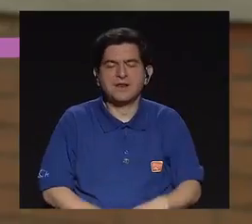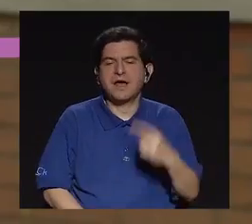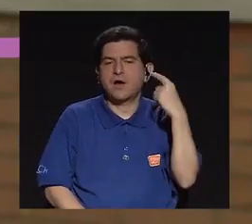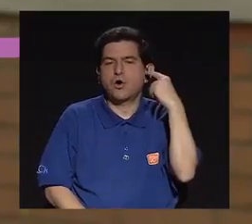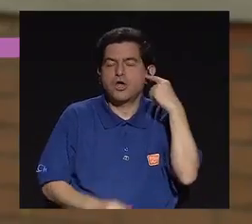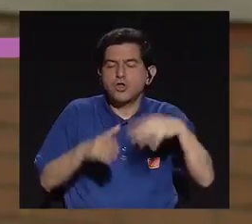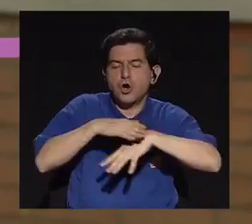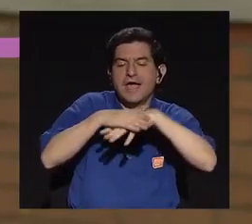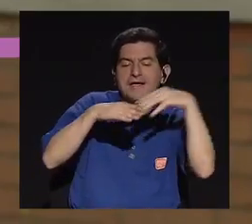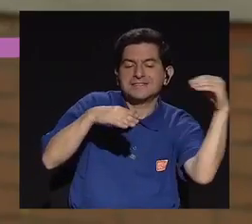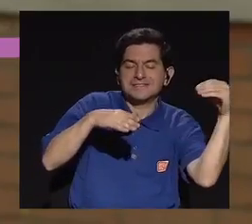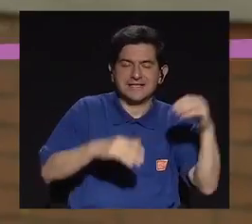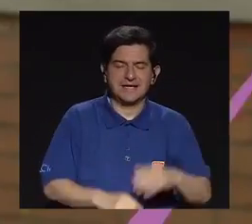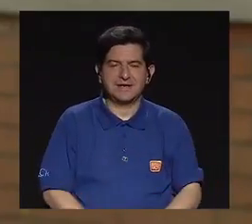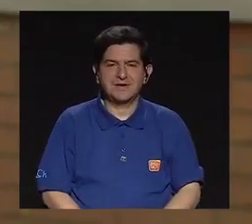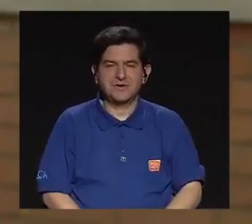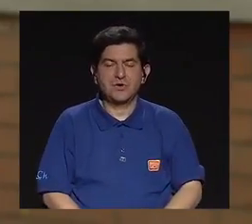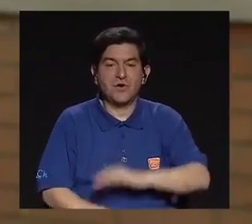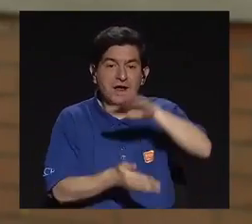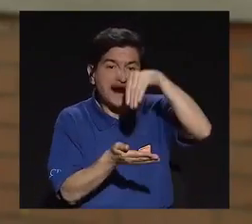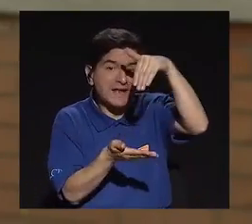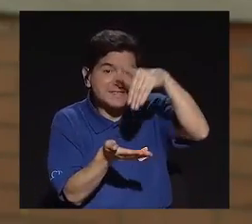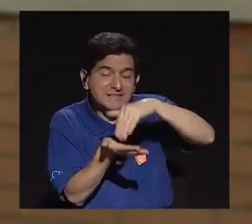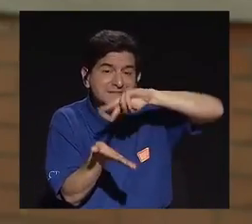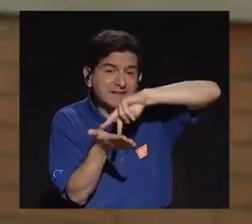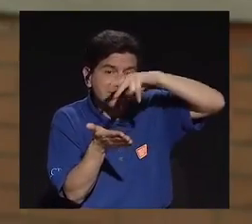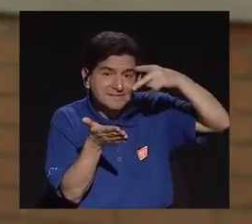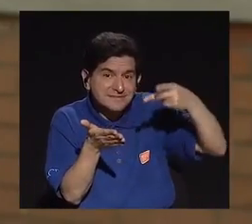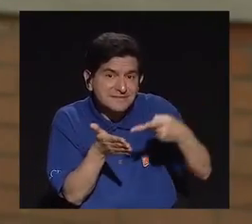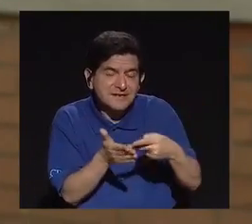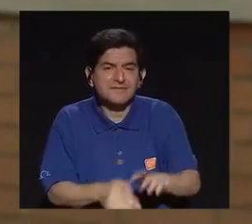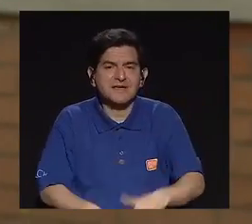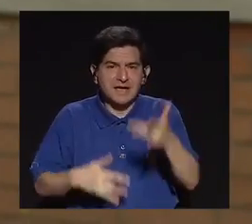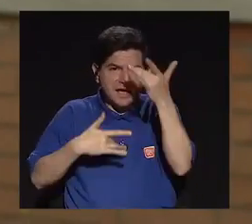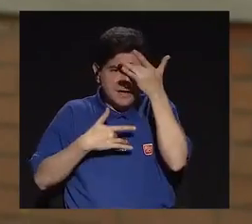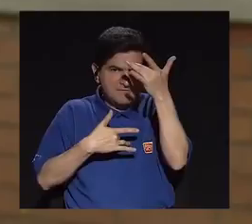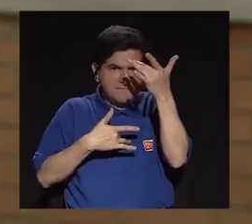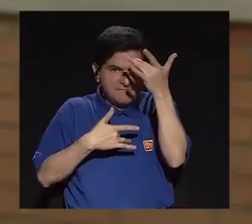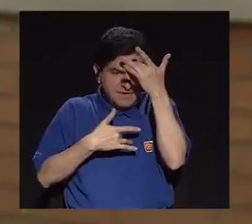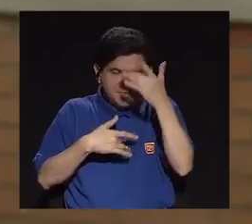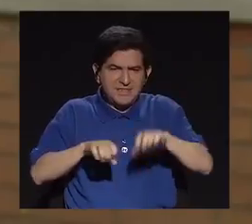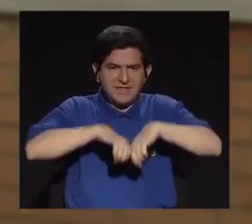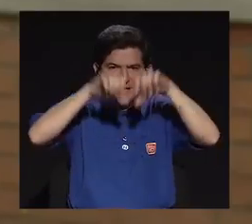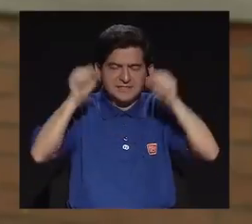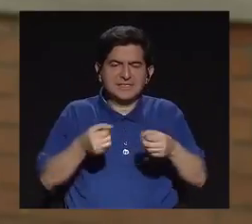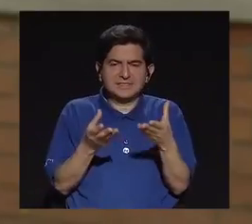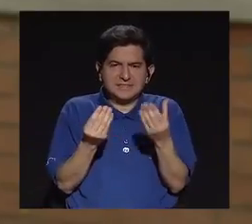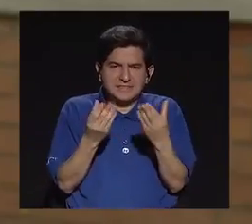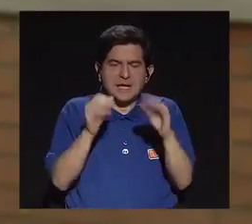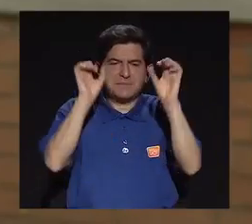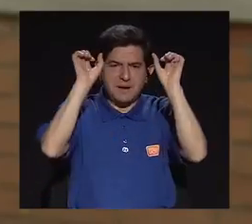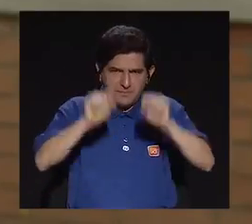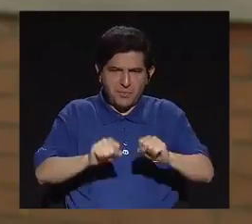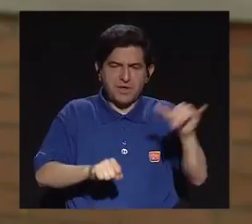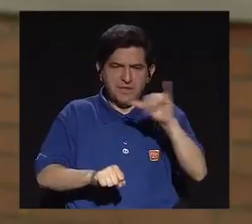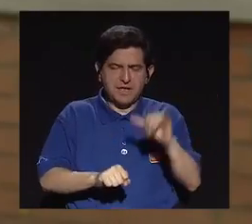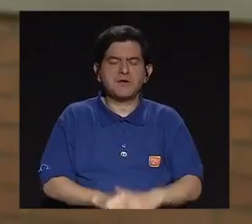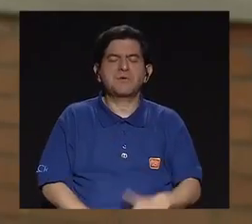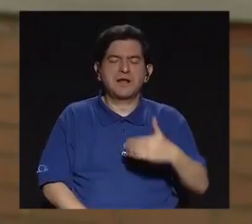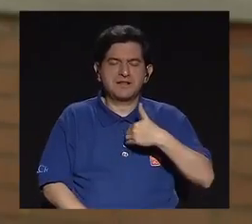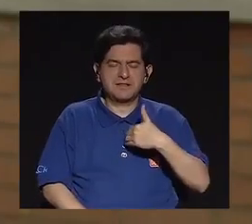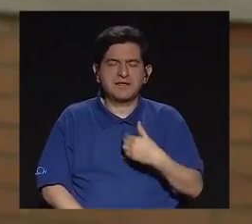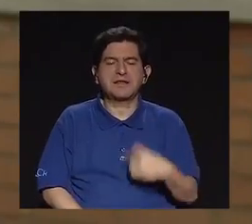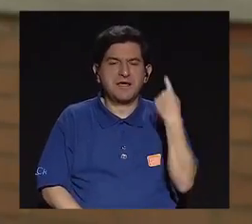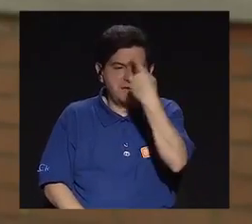oído externo. Y el vértigo central se refiere a las enfermedades del sistema nervioso que pueden cursar también con